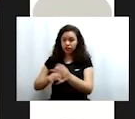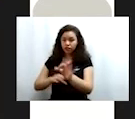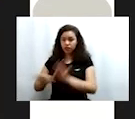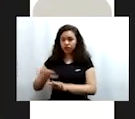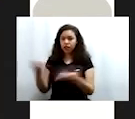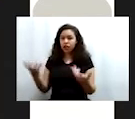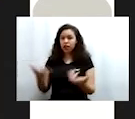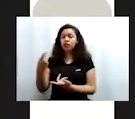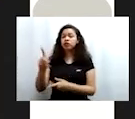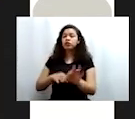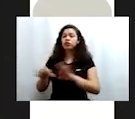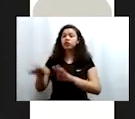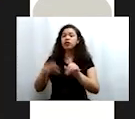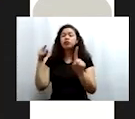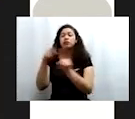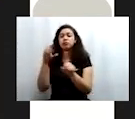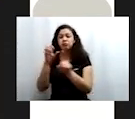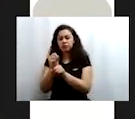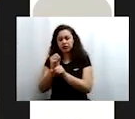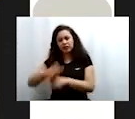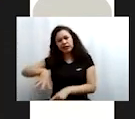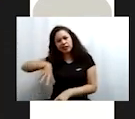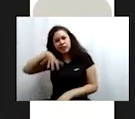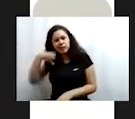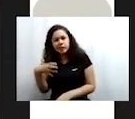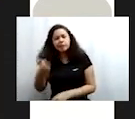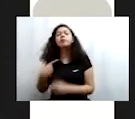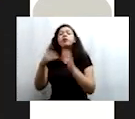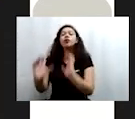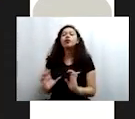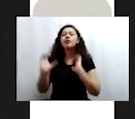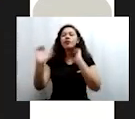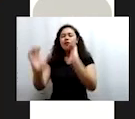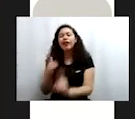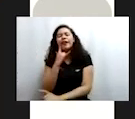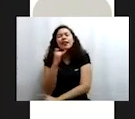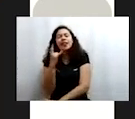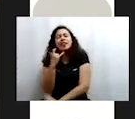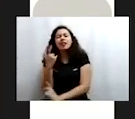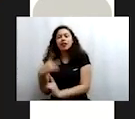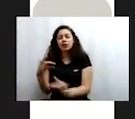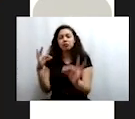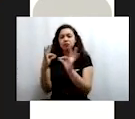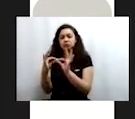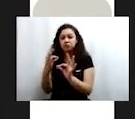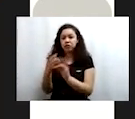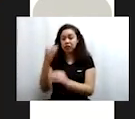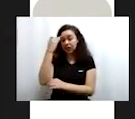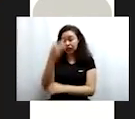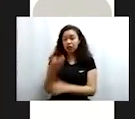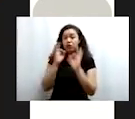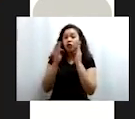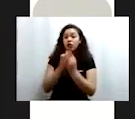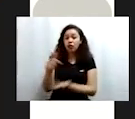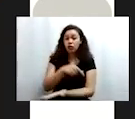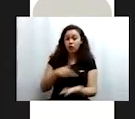el trabajo con la intensidad, con el cuidado, con el esmero apropiado y en la forma, tiempo y lugar